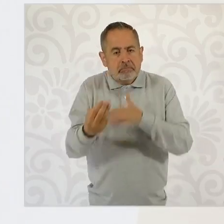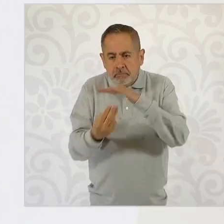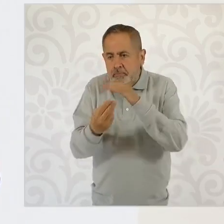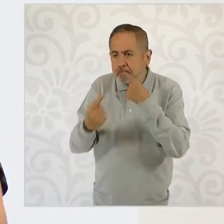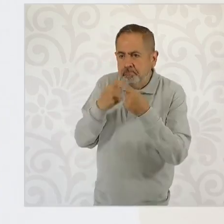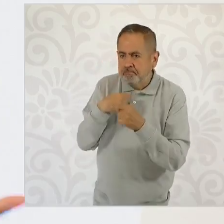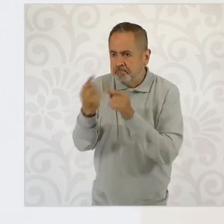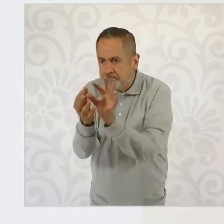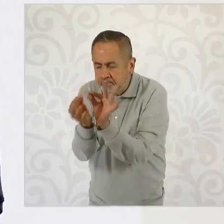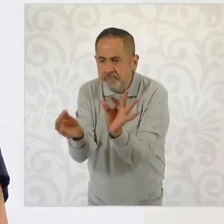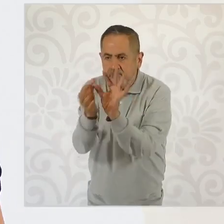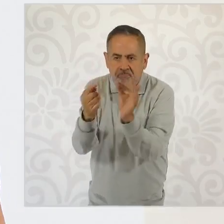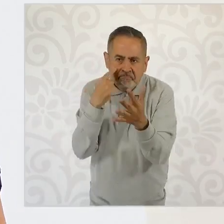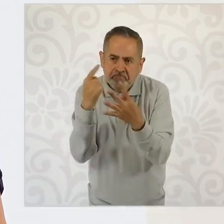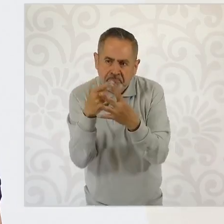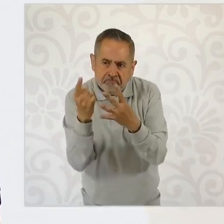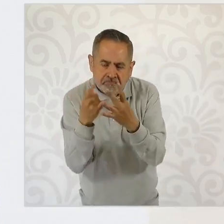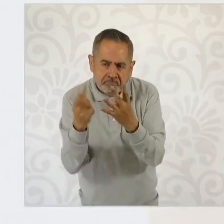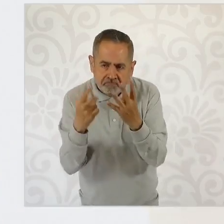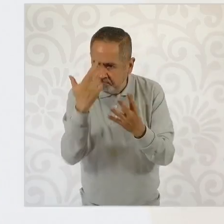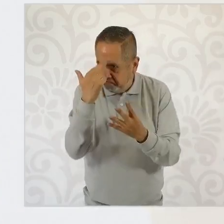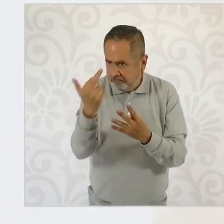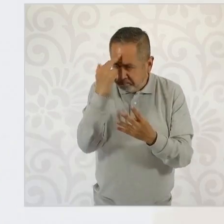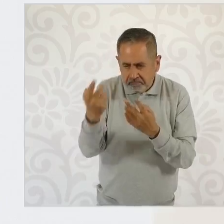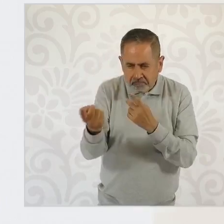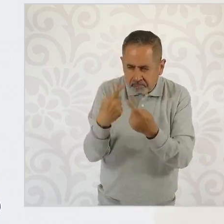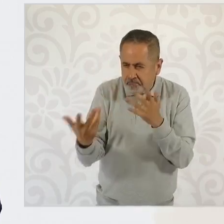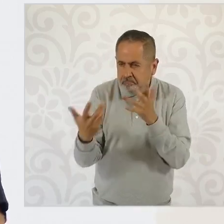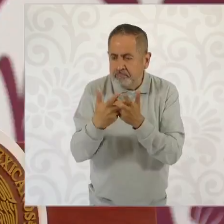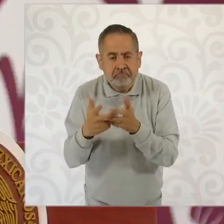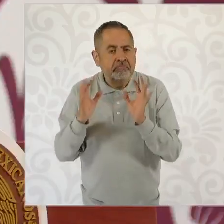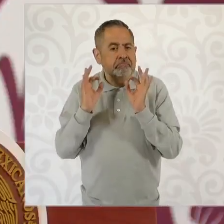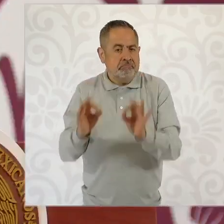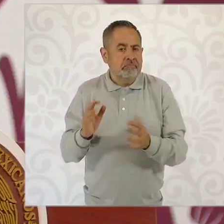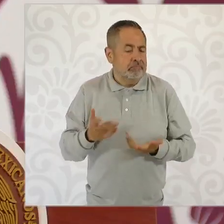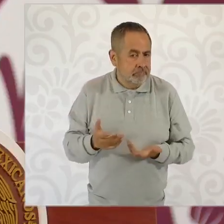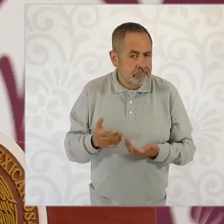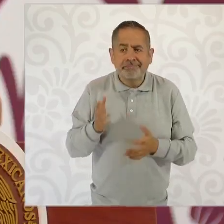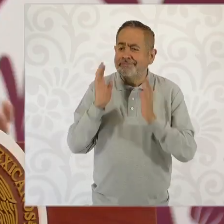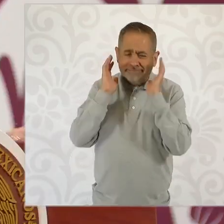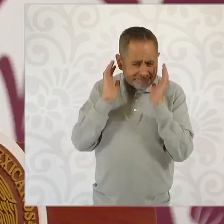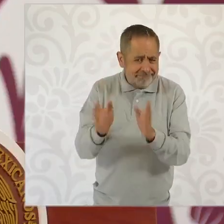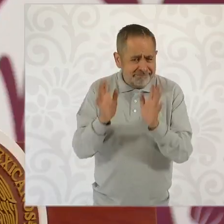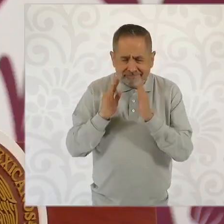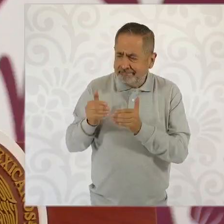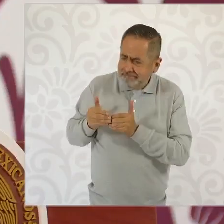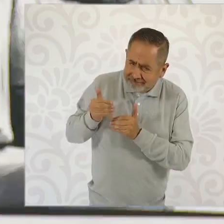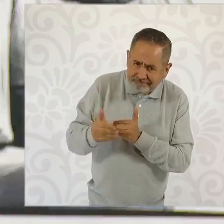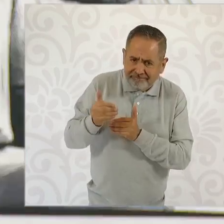se explique, se enlaza las razones, los argumentos de muchas cosas que ya han ido